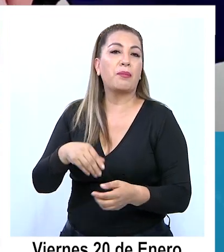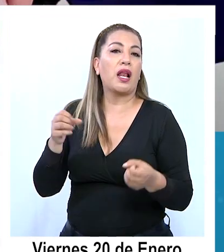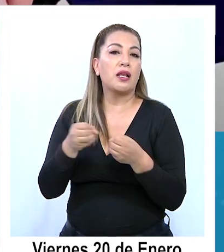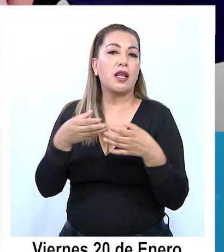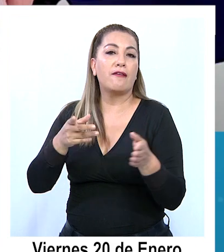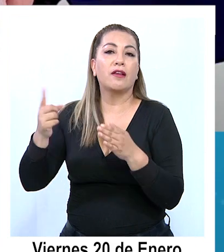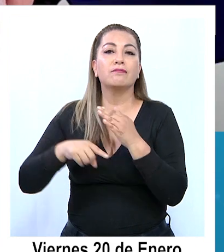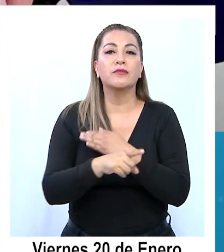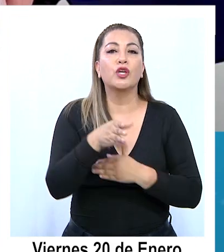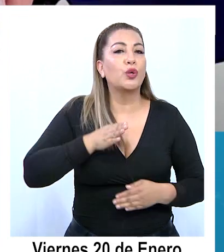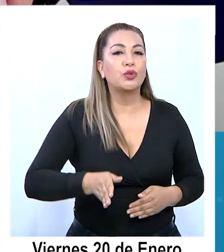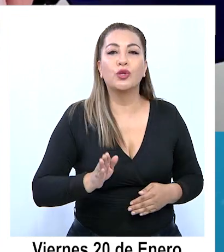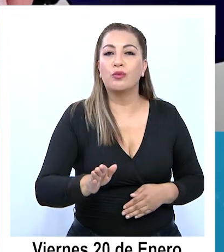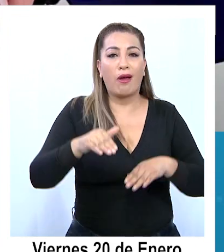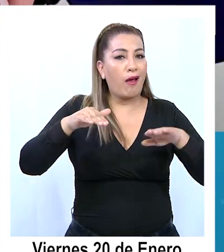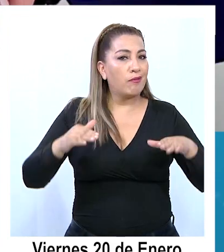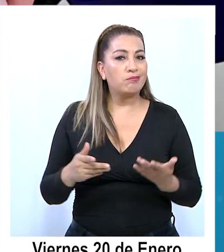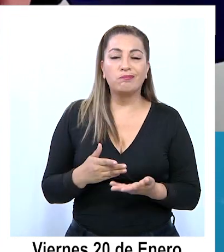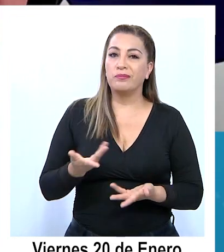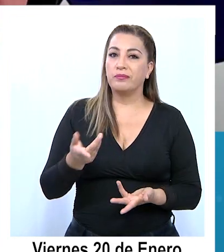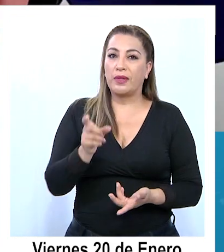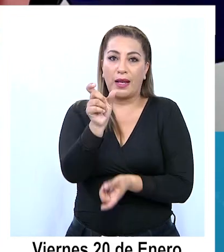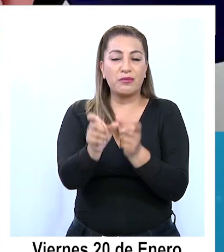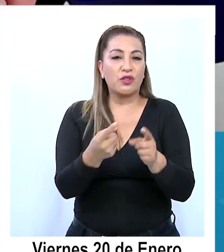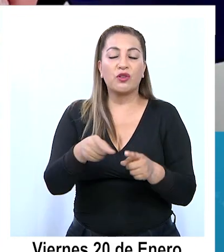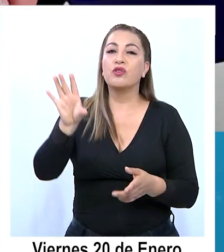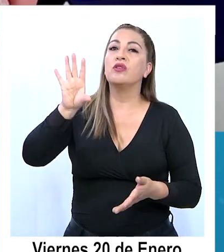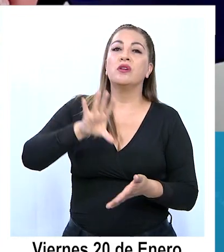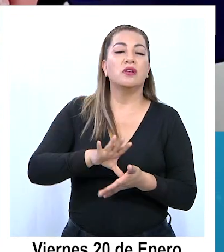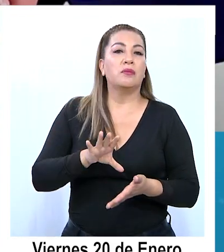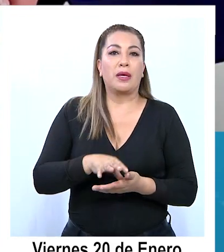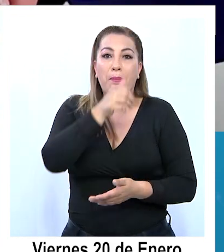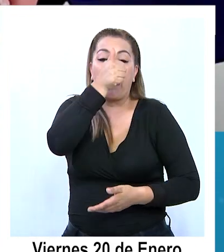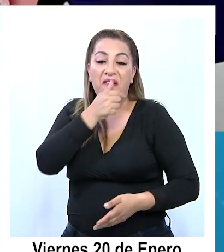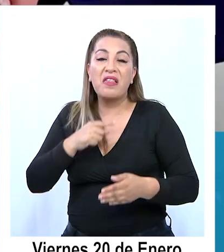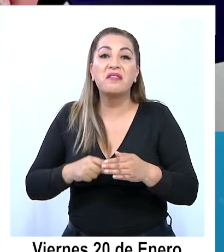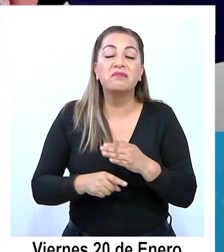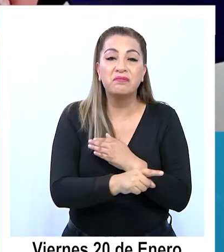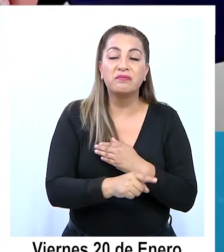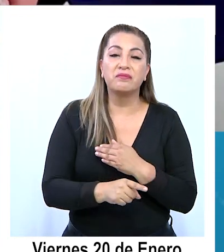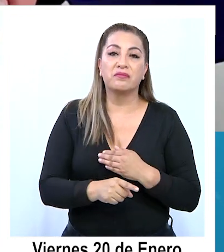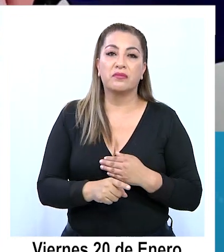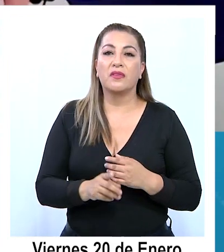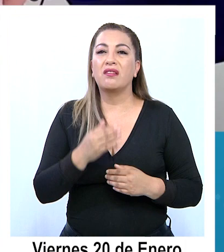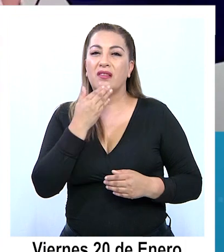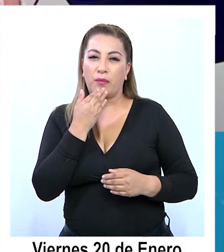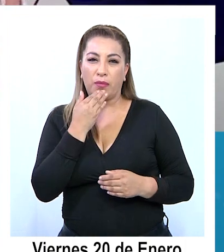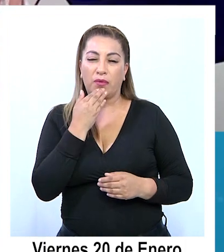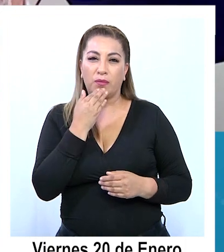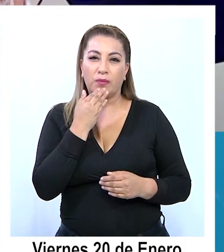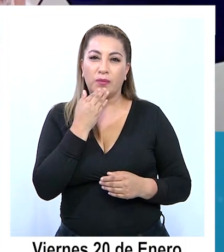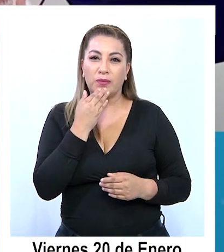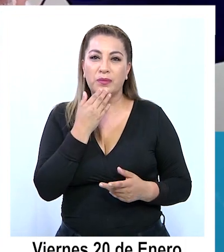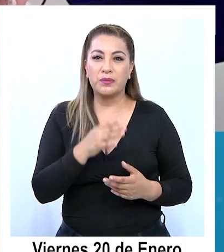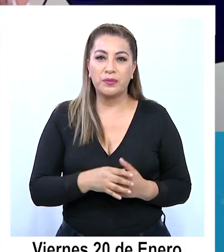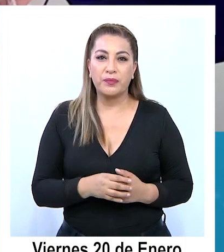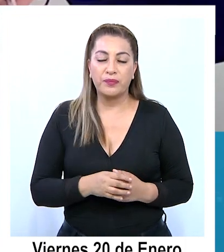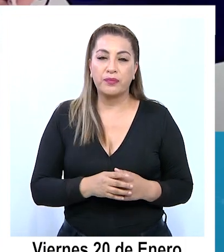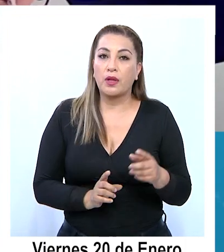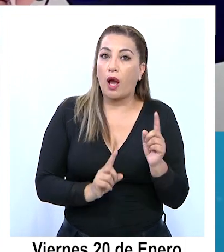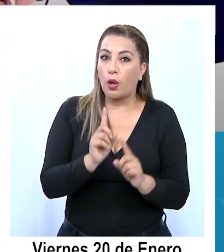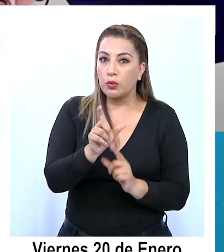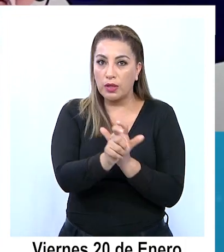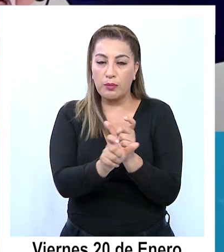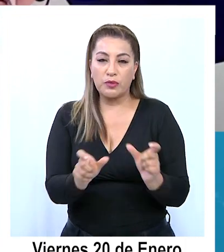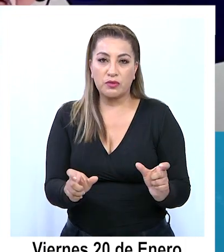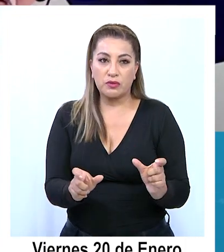seguido hasta el día de hoy. O sea, hasta el día de hoy esta migración clandestina que viene mezclado, como tú señalabas, entre